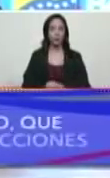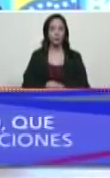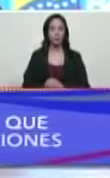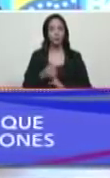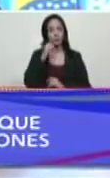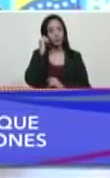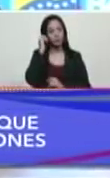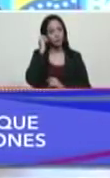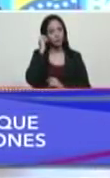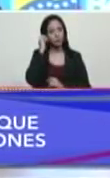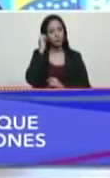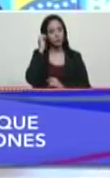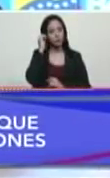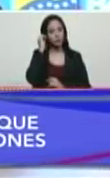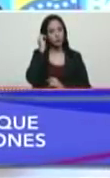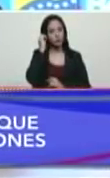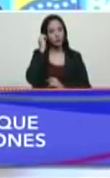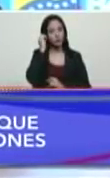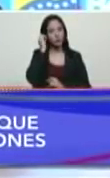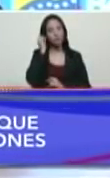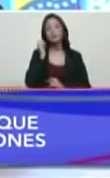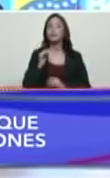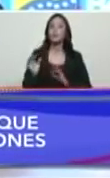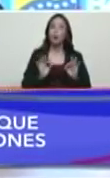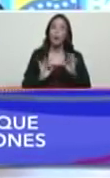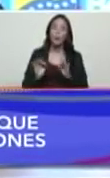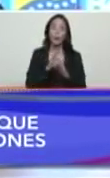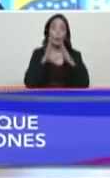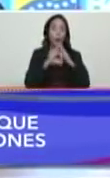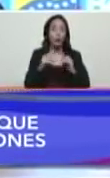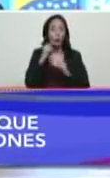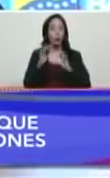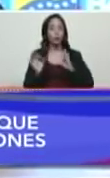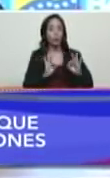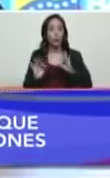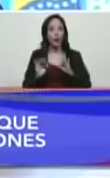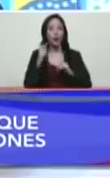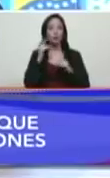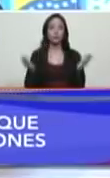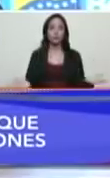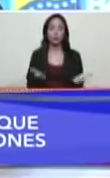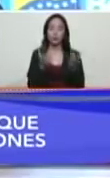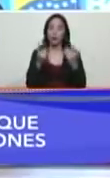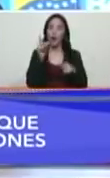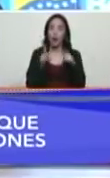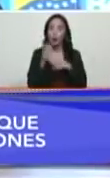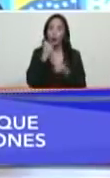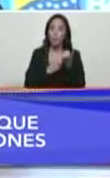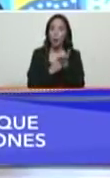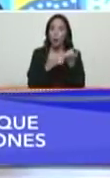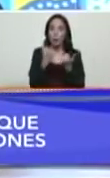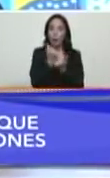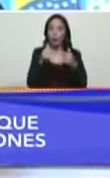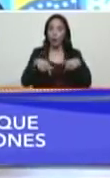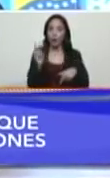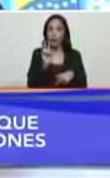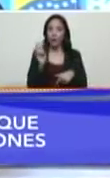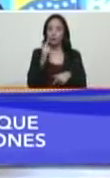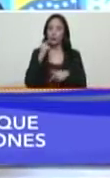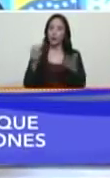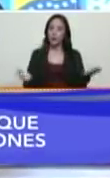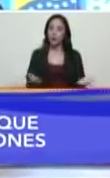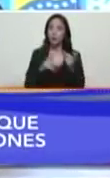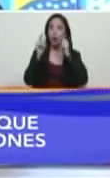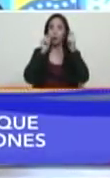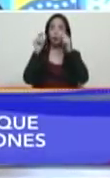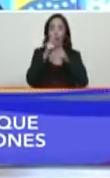Preparémonos para recibir a todos los inversionistas que quieran echar raíces en Venezuela en materia de